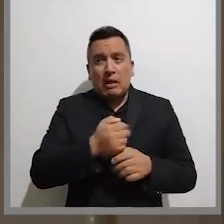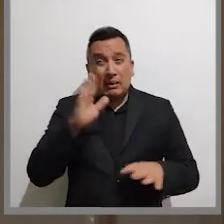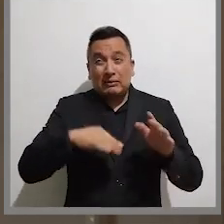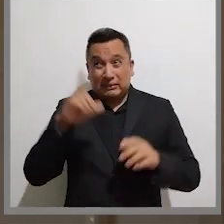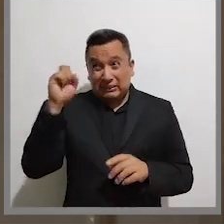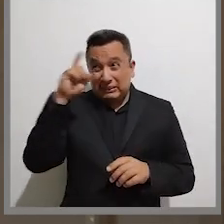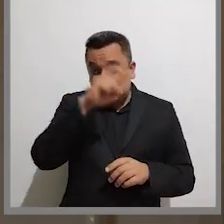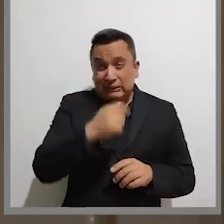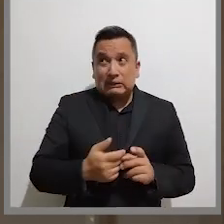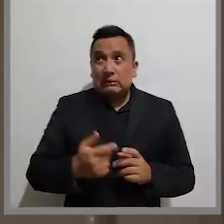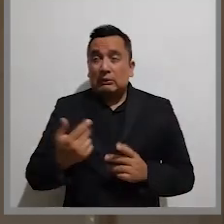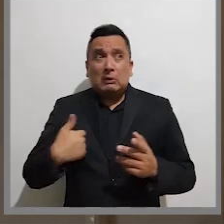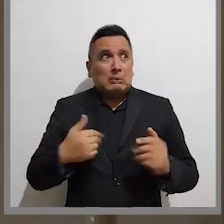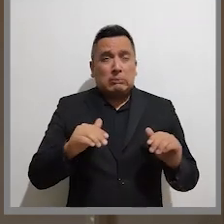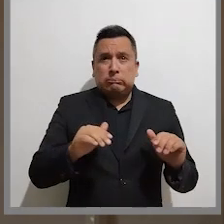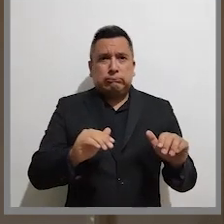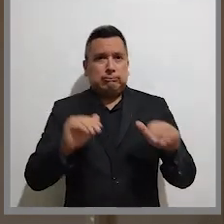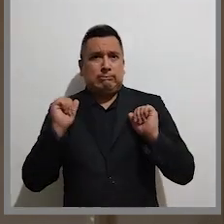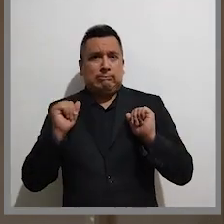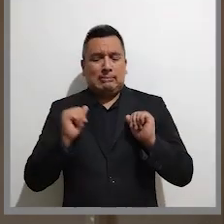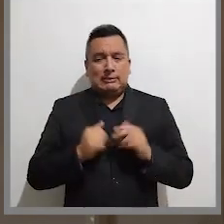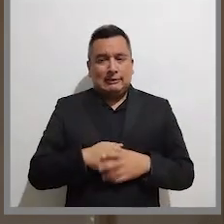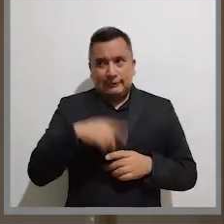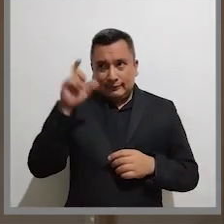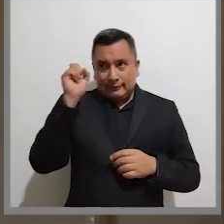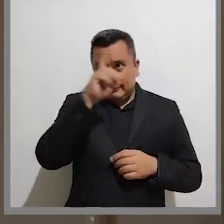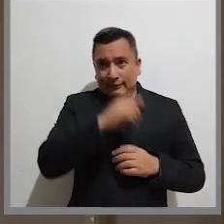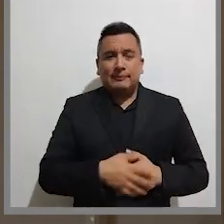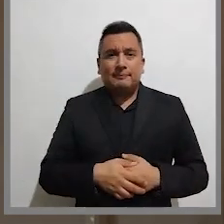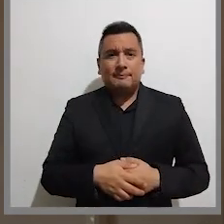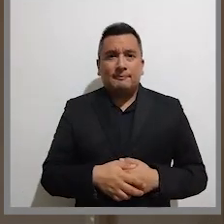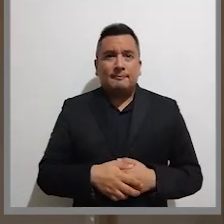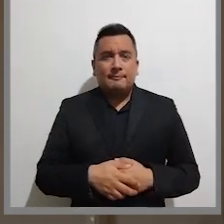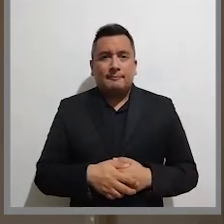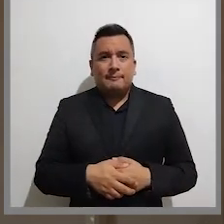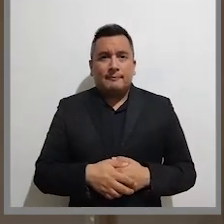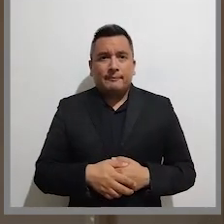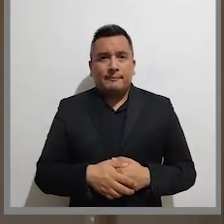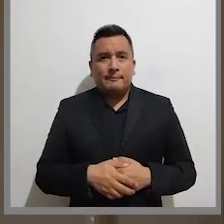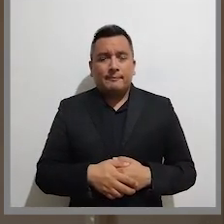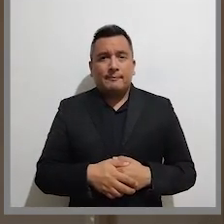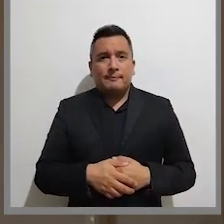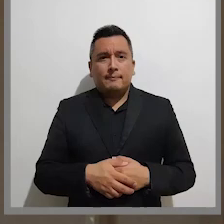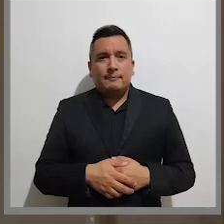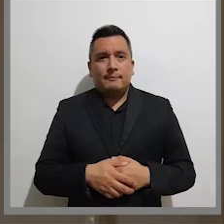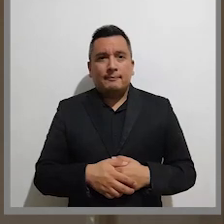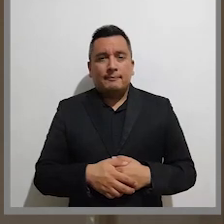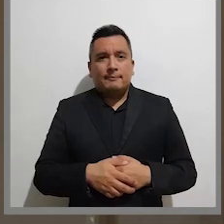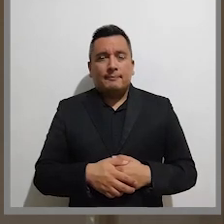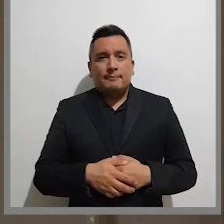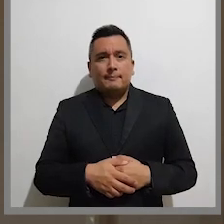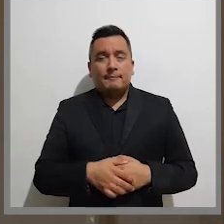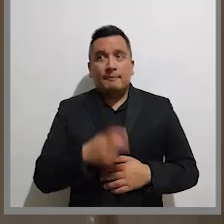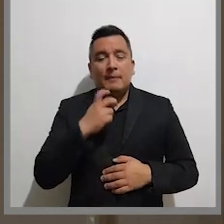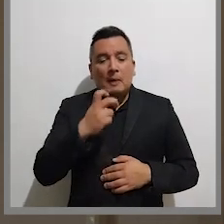las mujeres salir de este círculo de violencia y bueno, pues parte de ello, ¿no? Y esta otra serie que